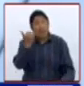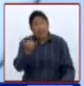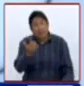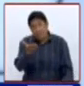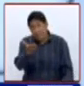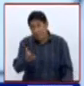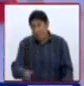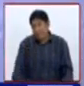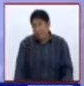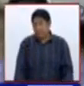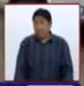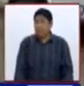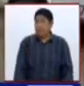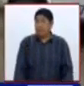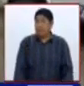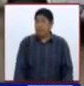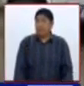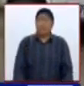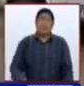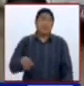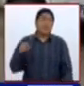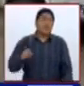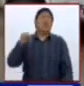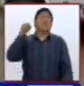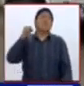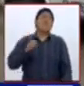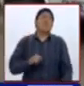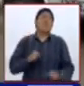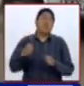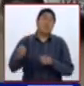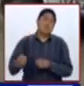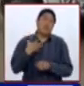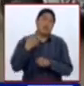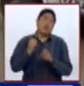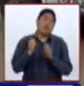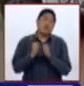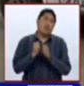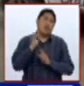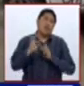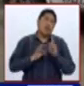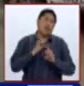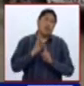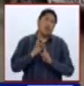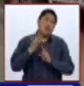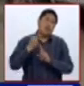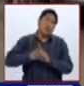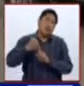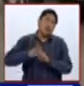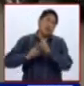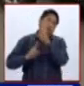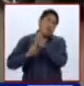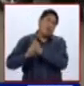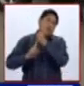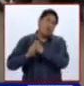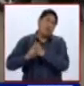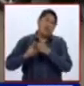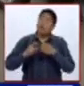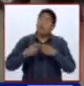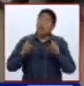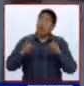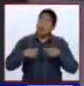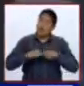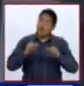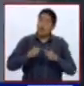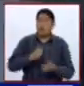Veamos. Sí, nos han pasado de la Confederación, que están en las negociaciones, pero que todavía no se levanta el paro hasta que no